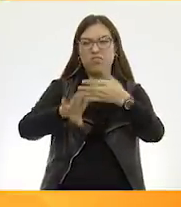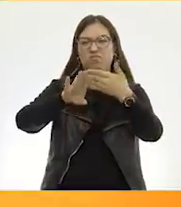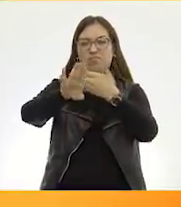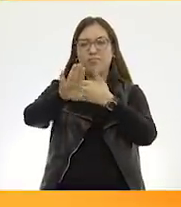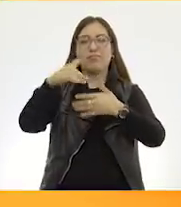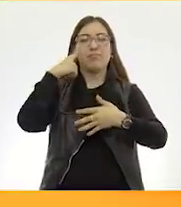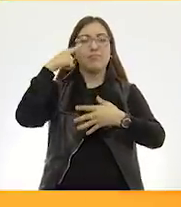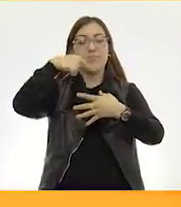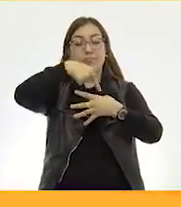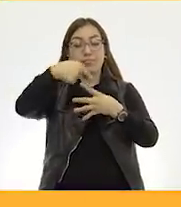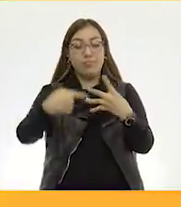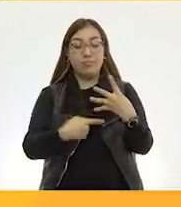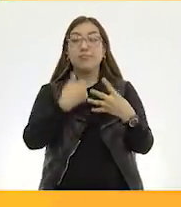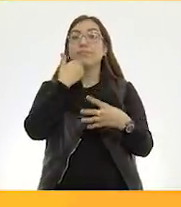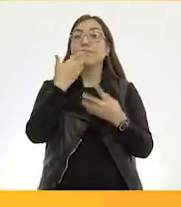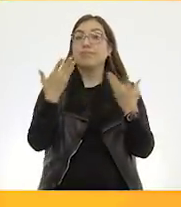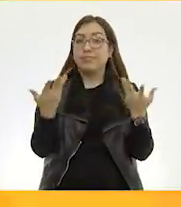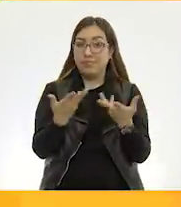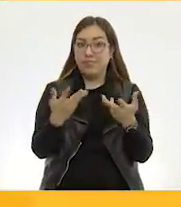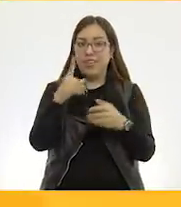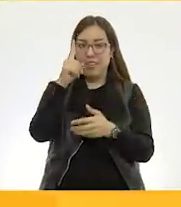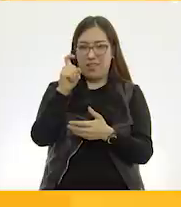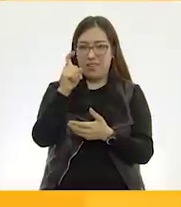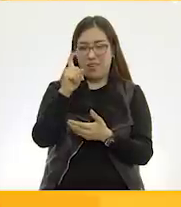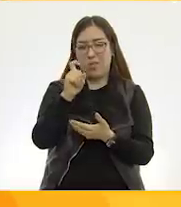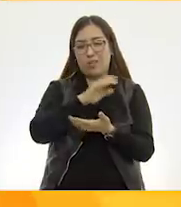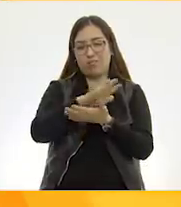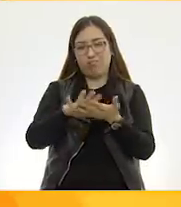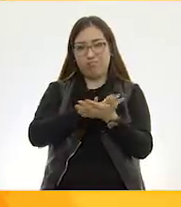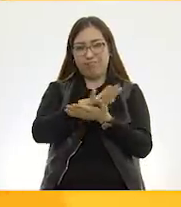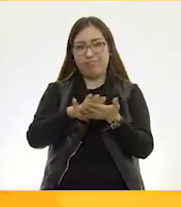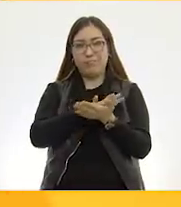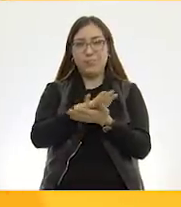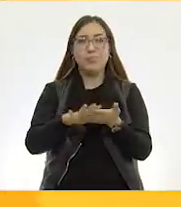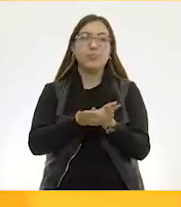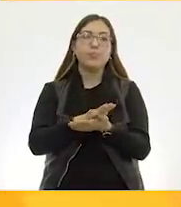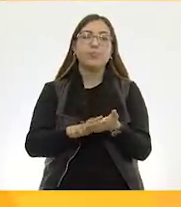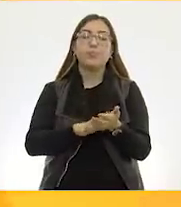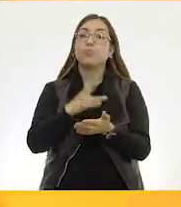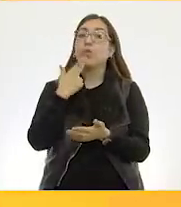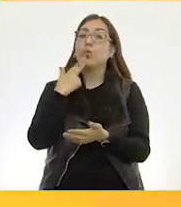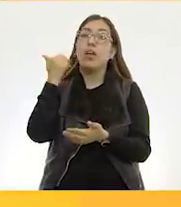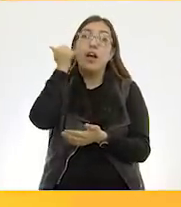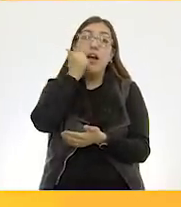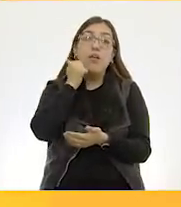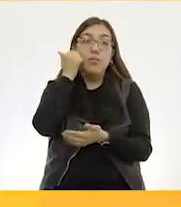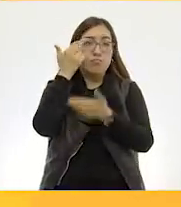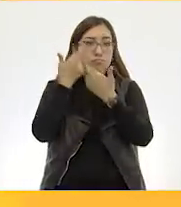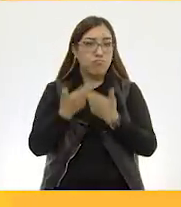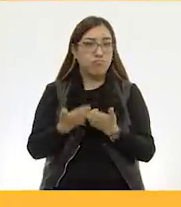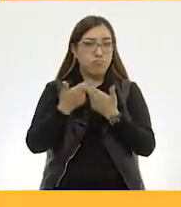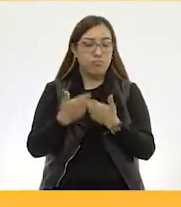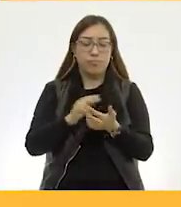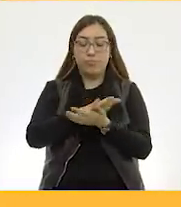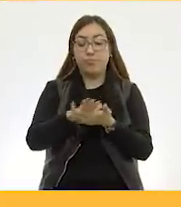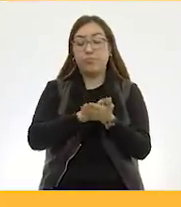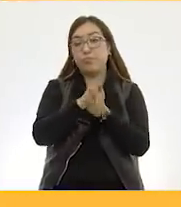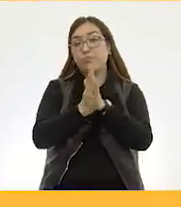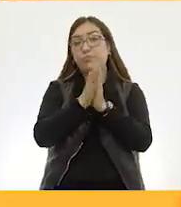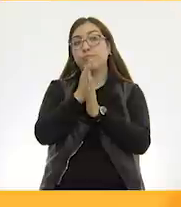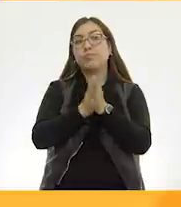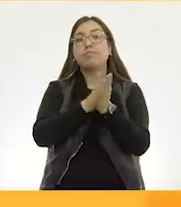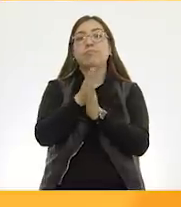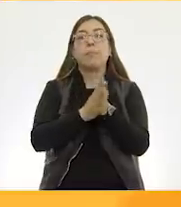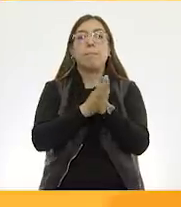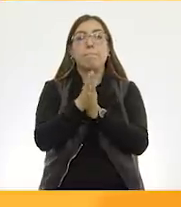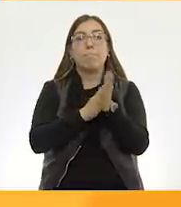pasos para hacerlo correctamente. Moja tus manos. Usa suficiente jabón. Frota tus palmas una